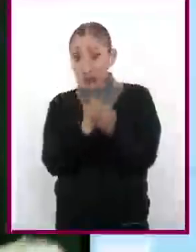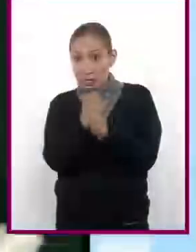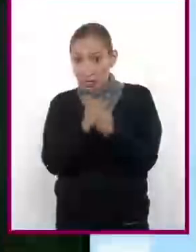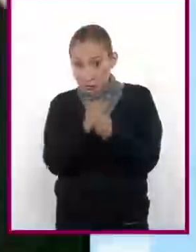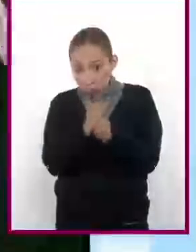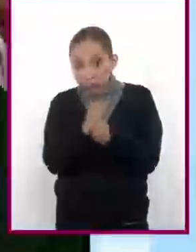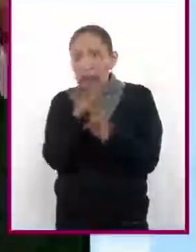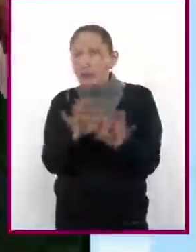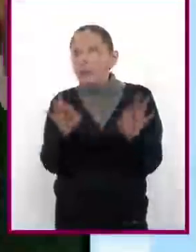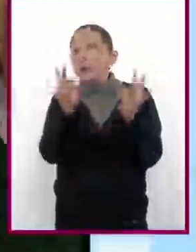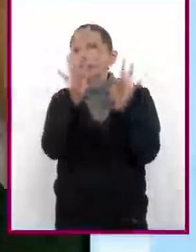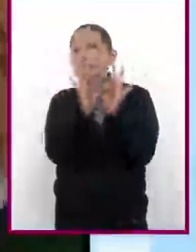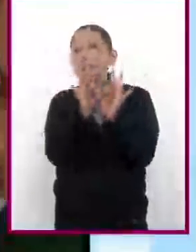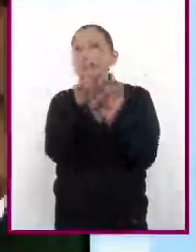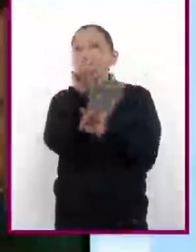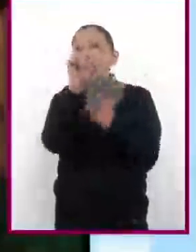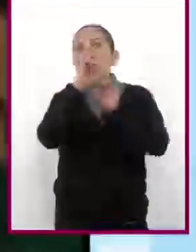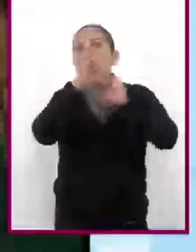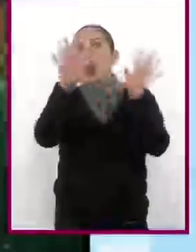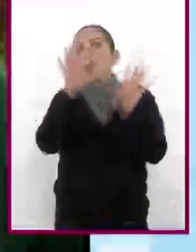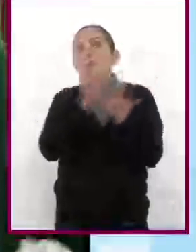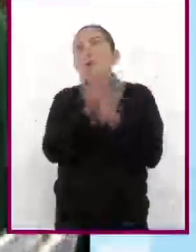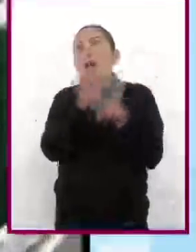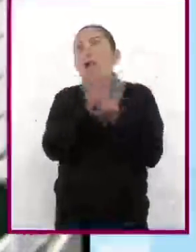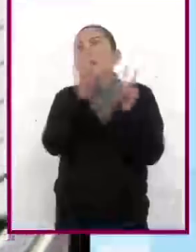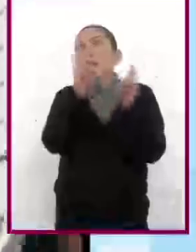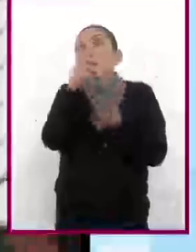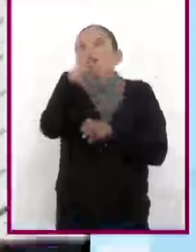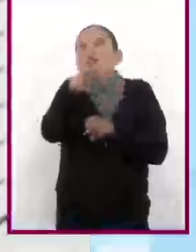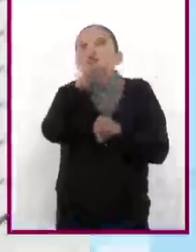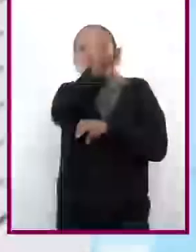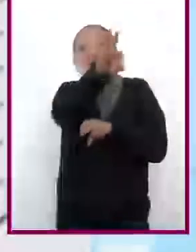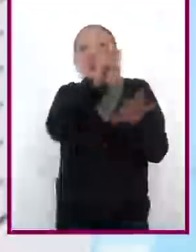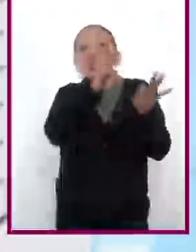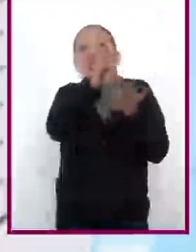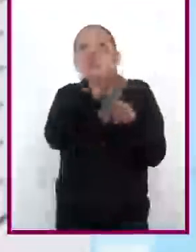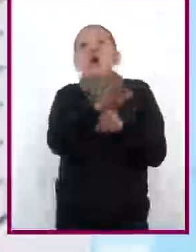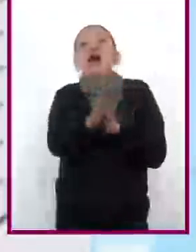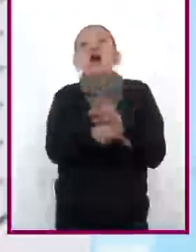investigación, es importante tener claridad acerca del tema investigado.